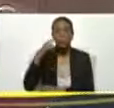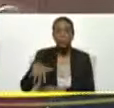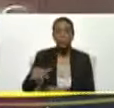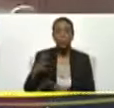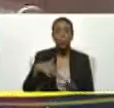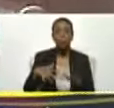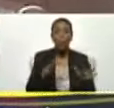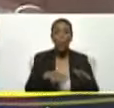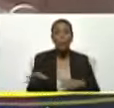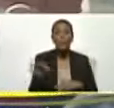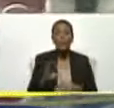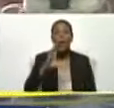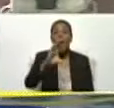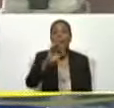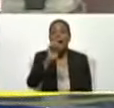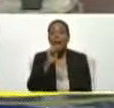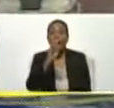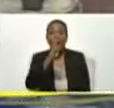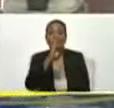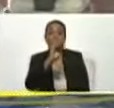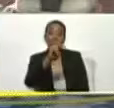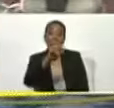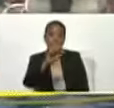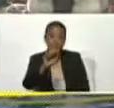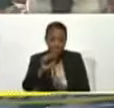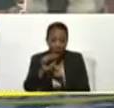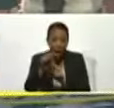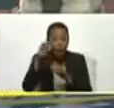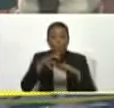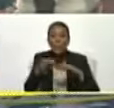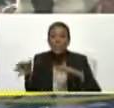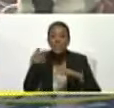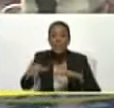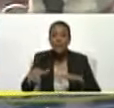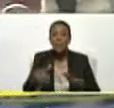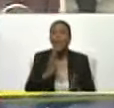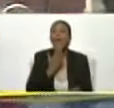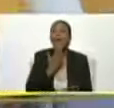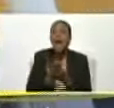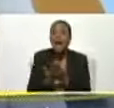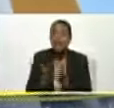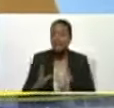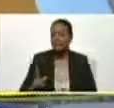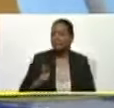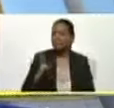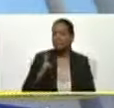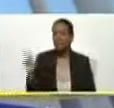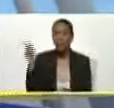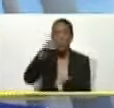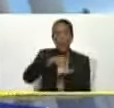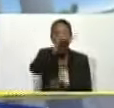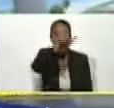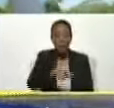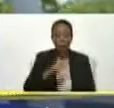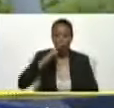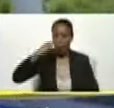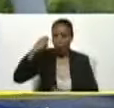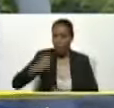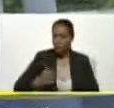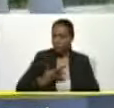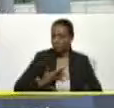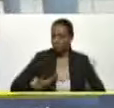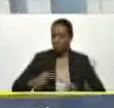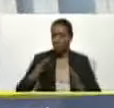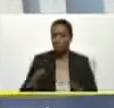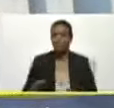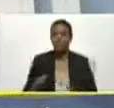en el municipio cabimas es un privilegio contar con la presencia de usted acá estimado presidente